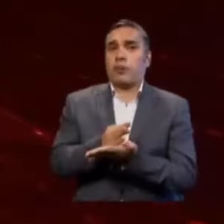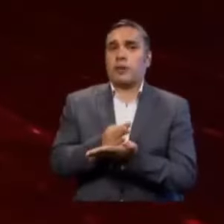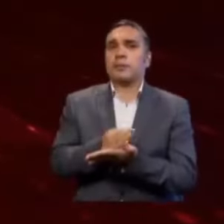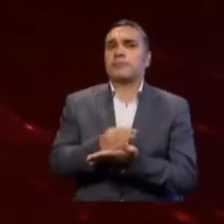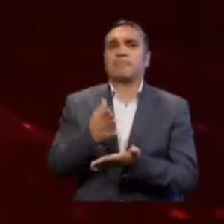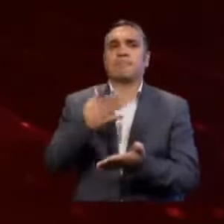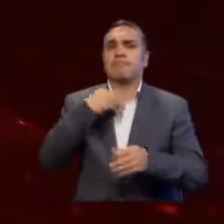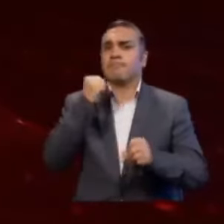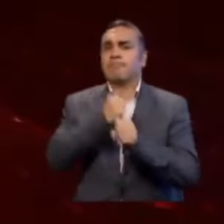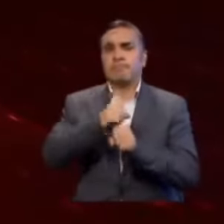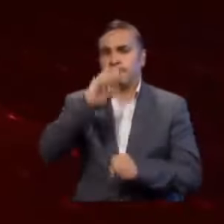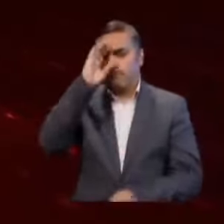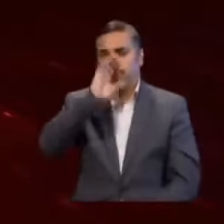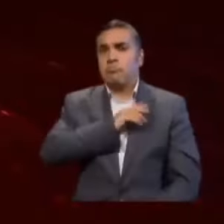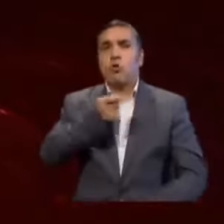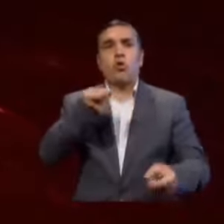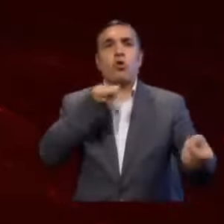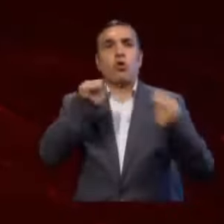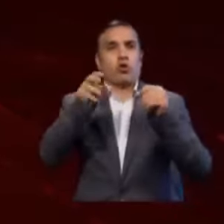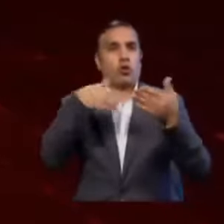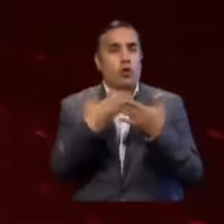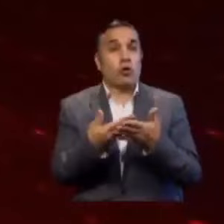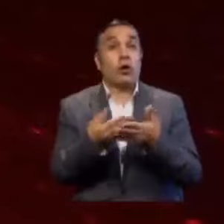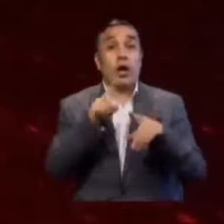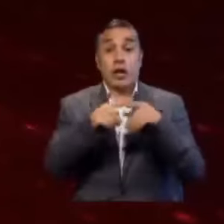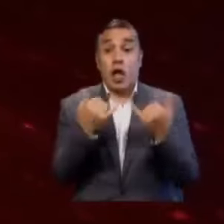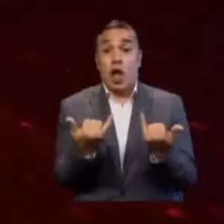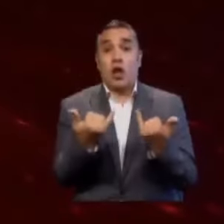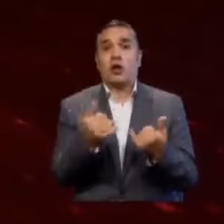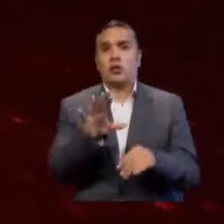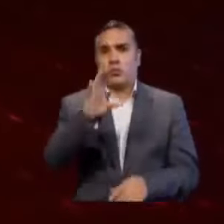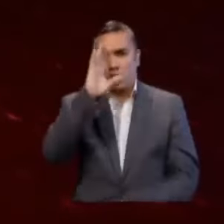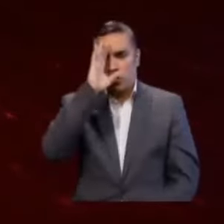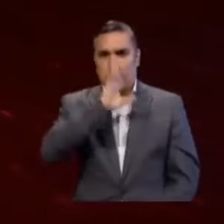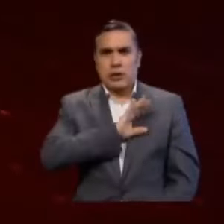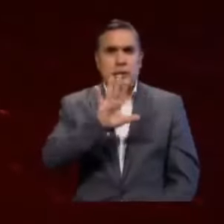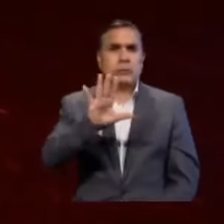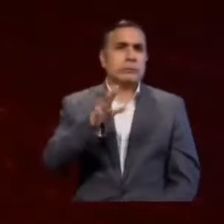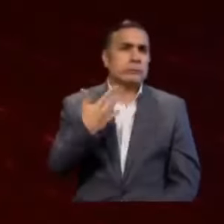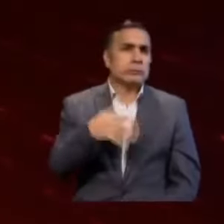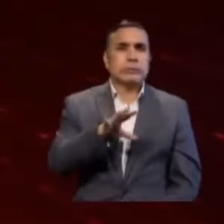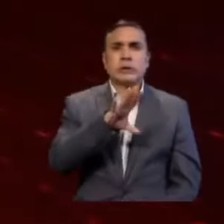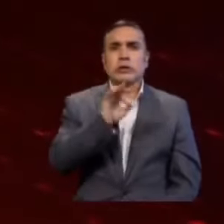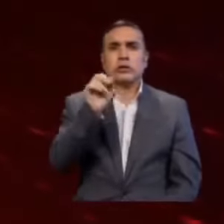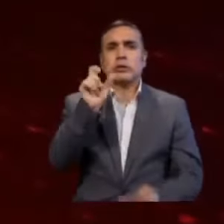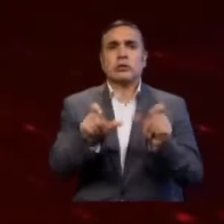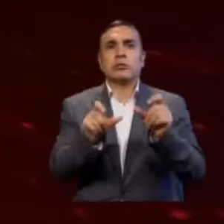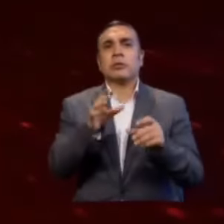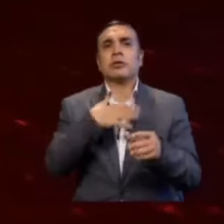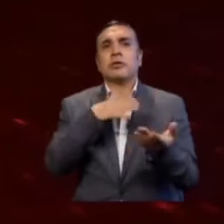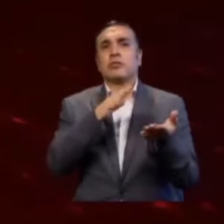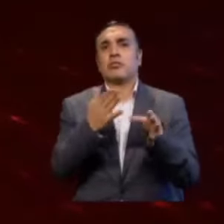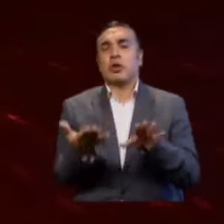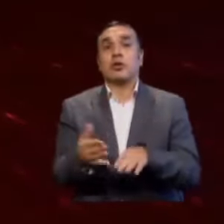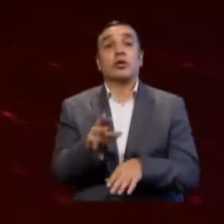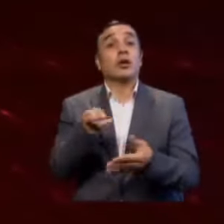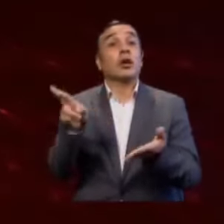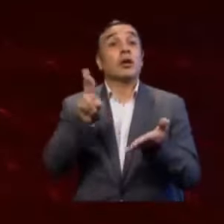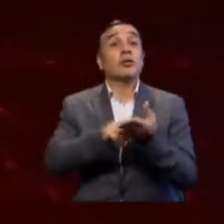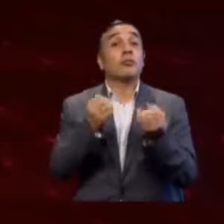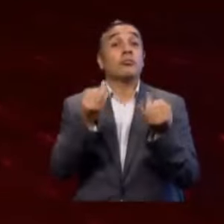encuentra gestionando la policía el control de los mismos. Al momento, Criminalística reporta más de 50 PPL fallecidos. Repetimos